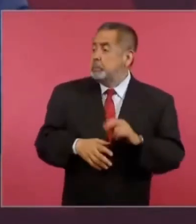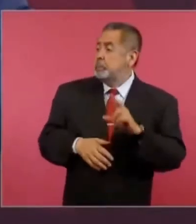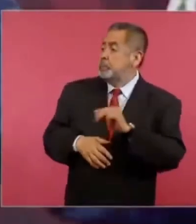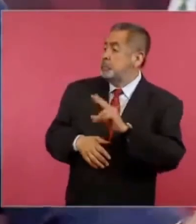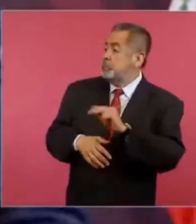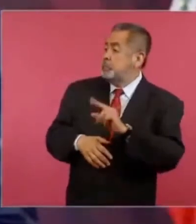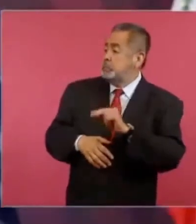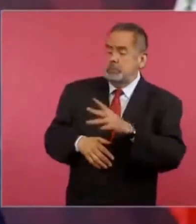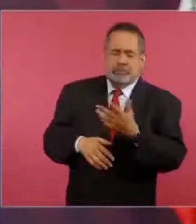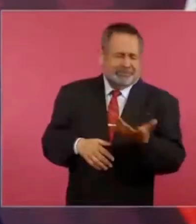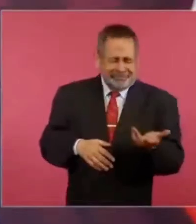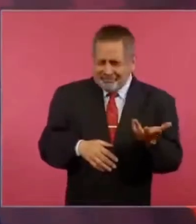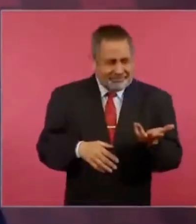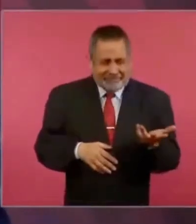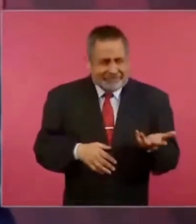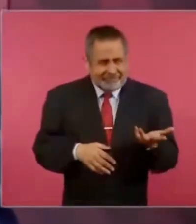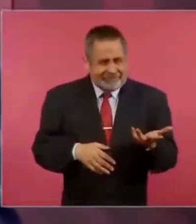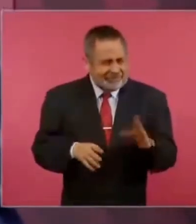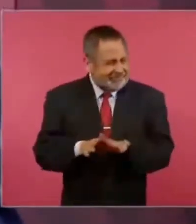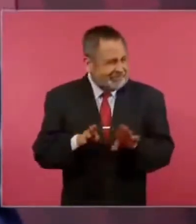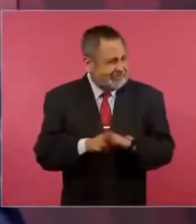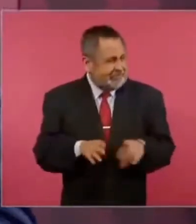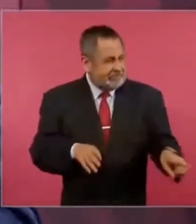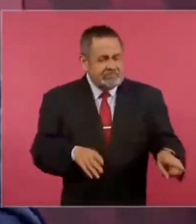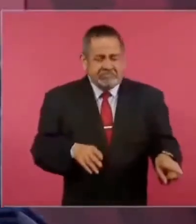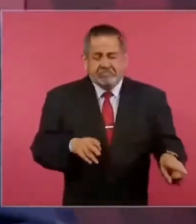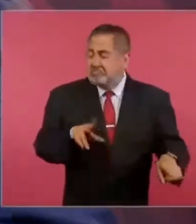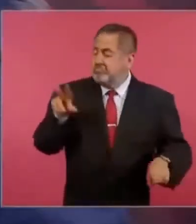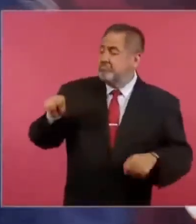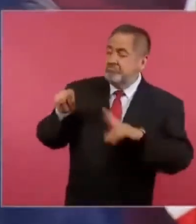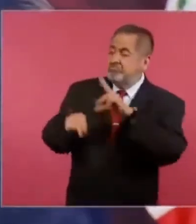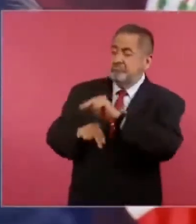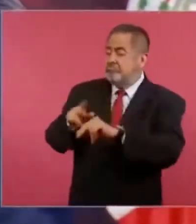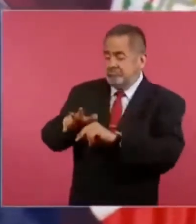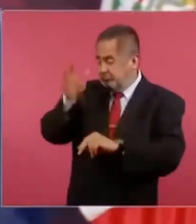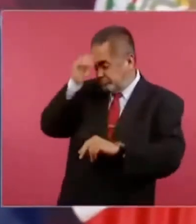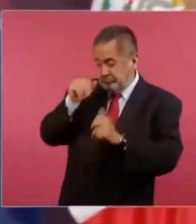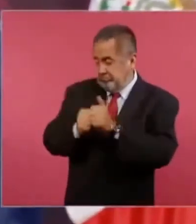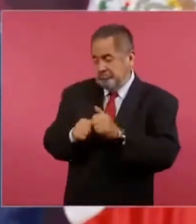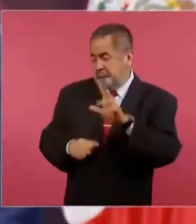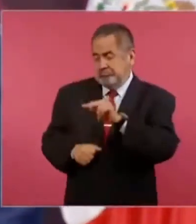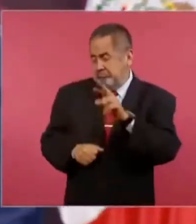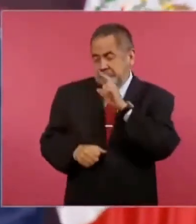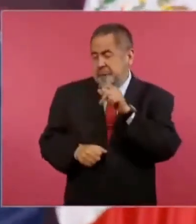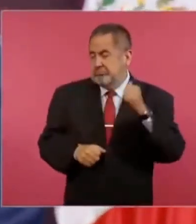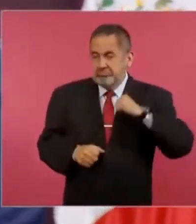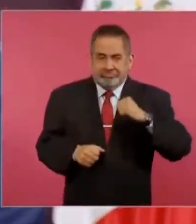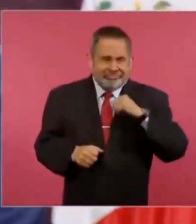se atreven a oponerse